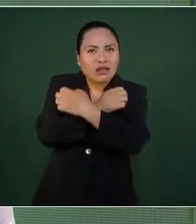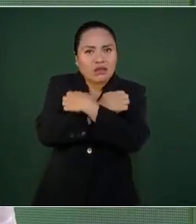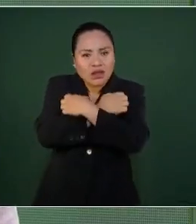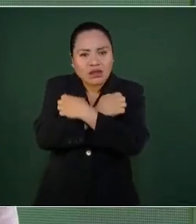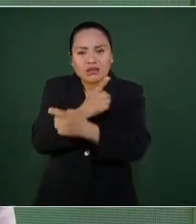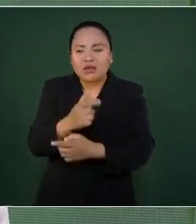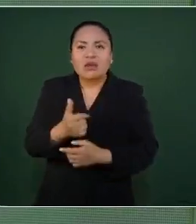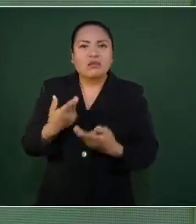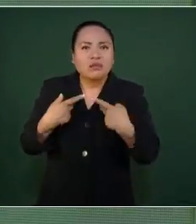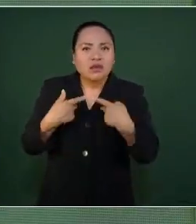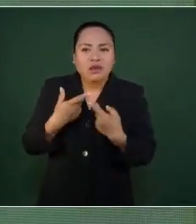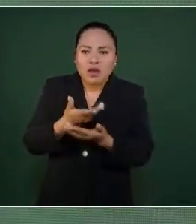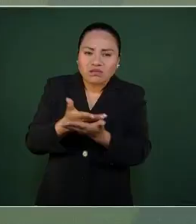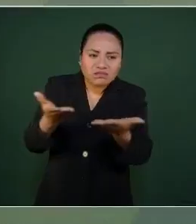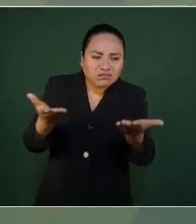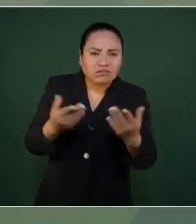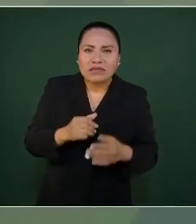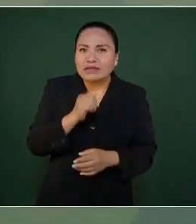y